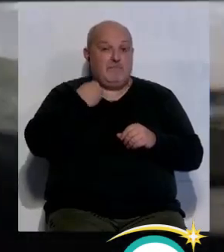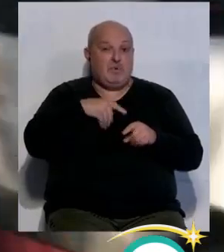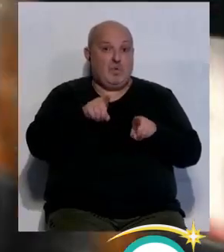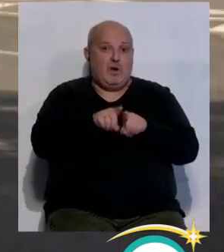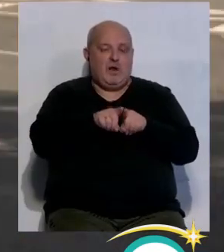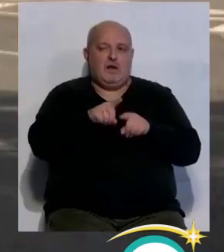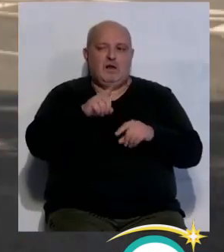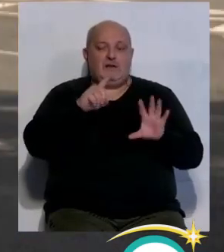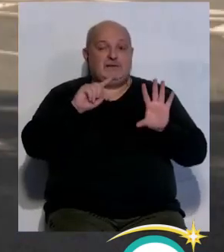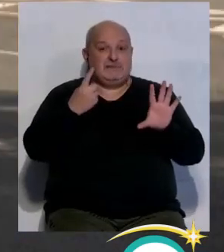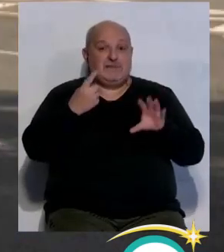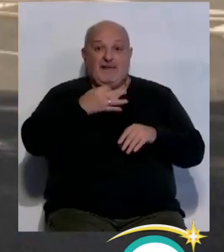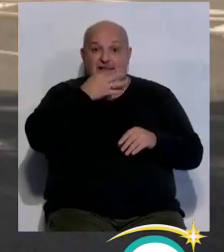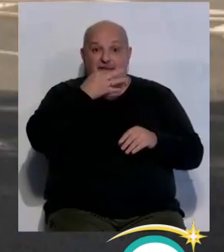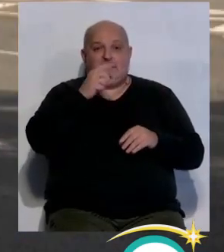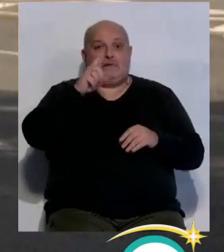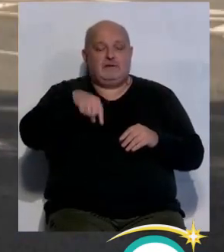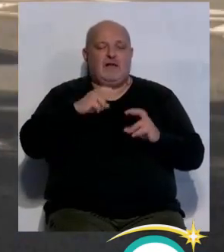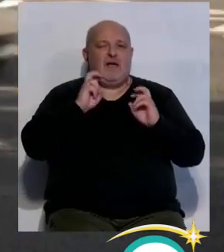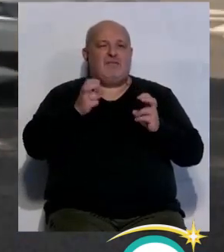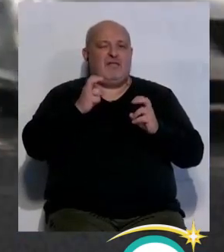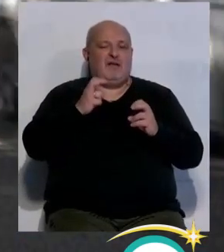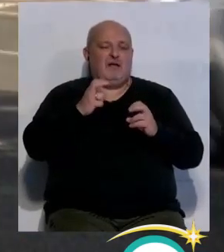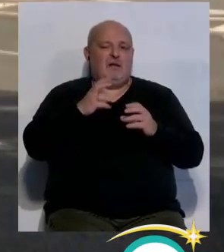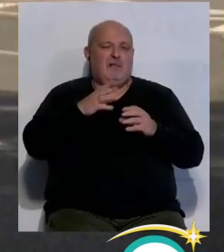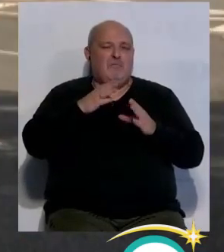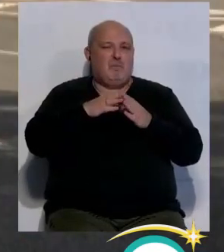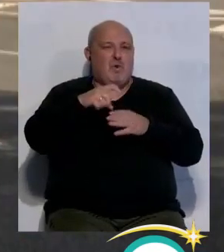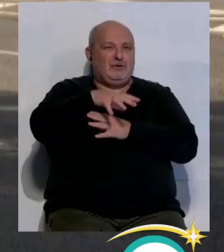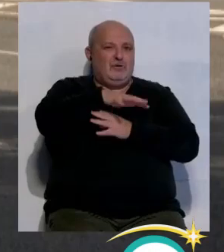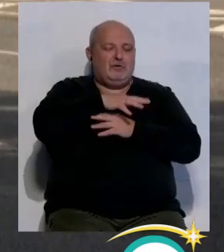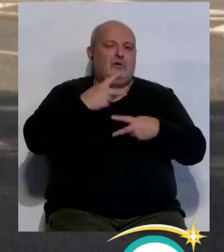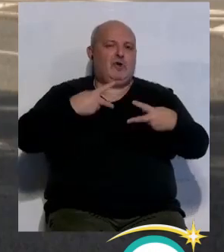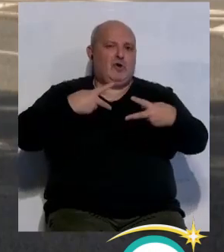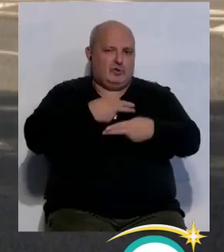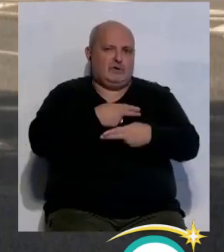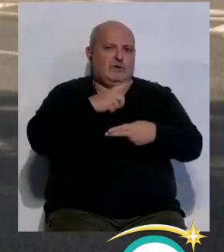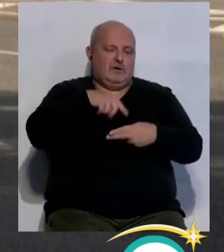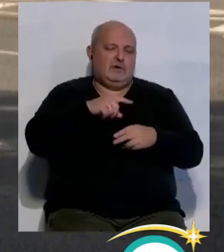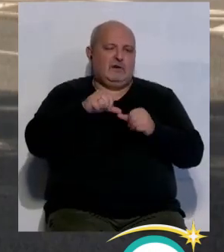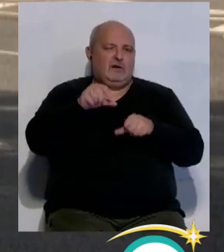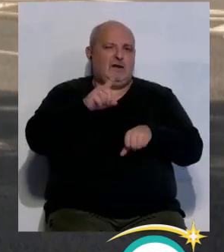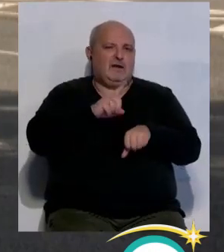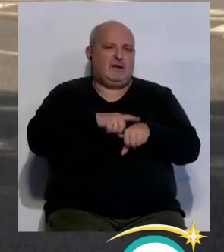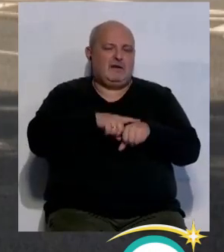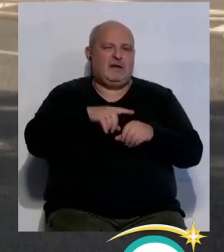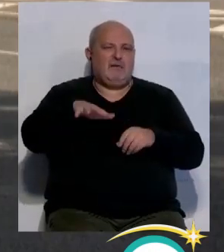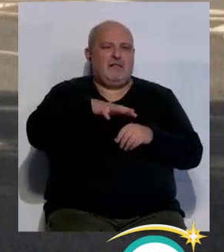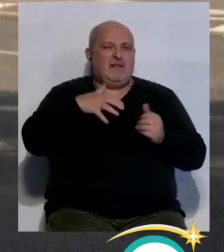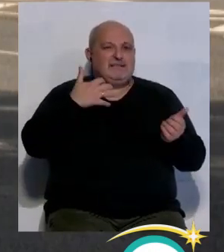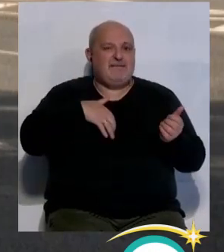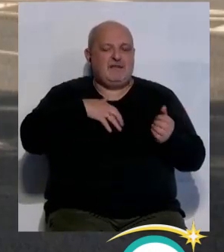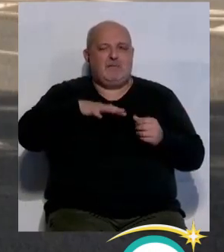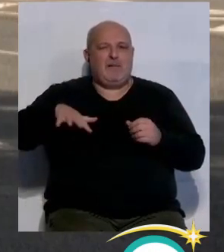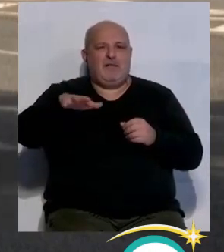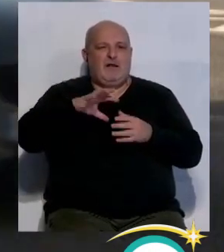modo, sobre las 6 de la tarde, la avenida del puerto también quedará cortada al tráfico en su tramo comprendido entre Plaza Sevilla y